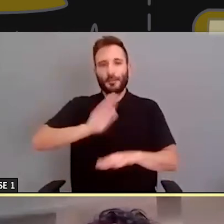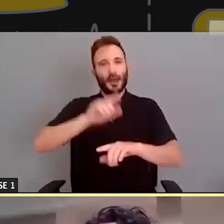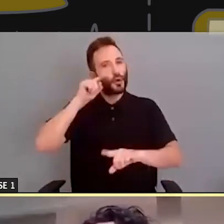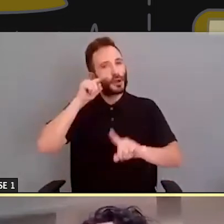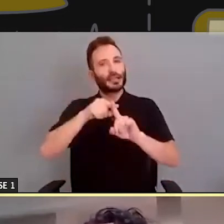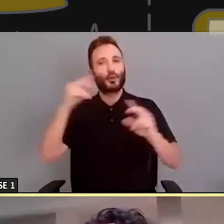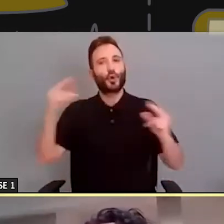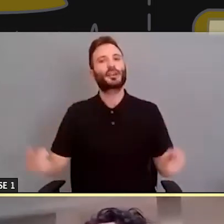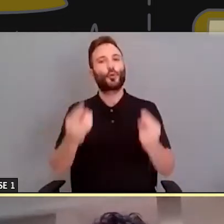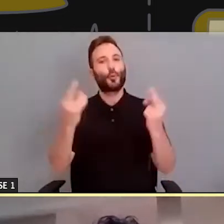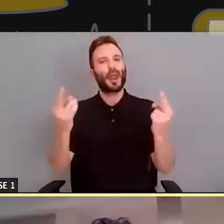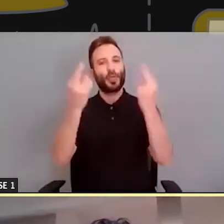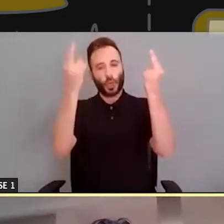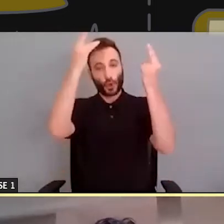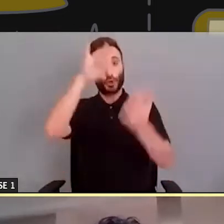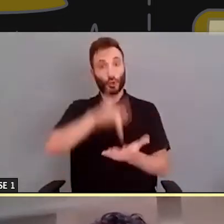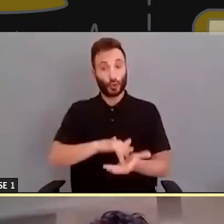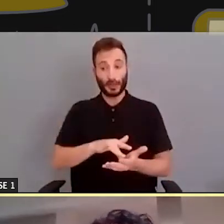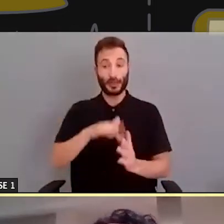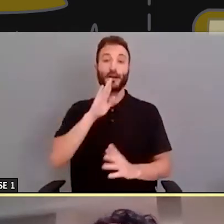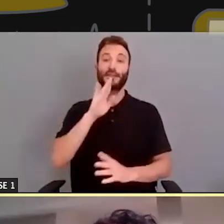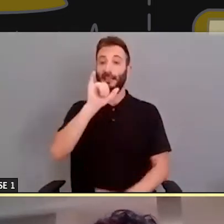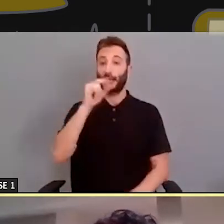contado Igor, no podemos,